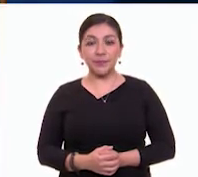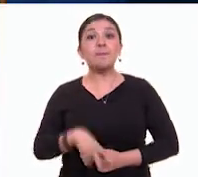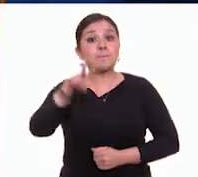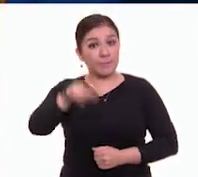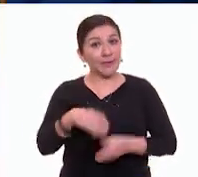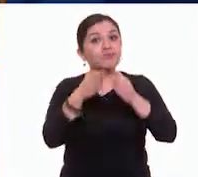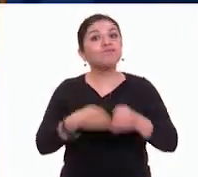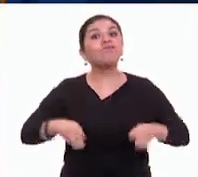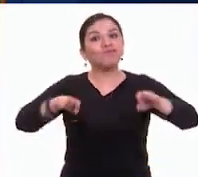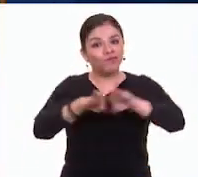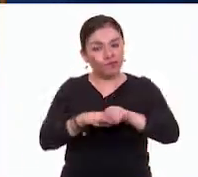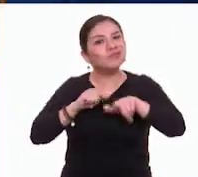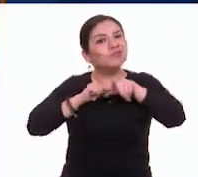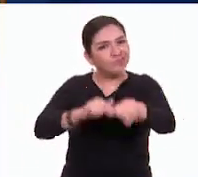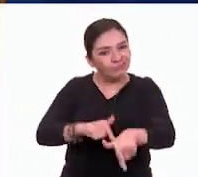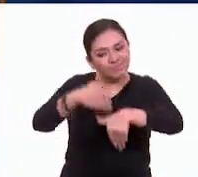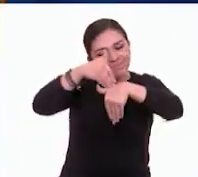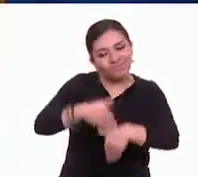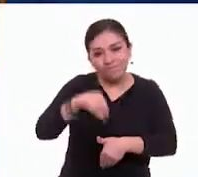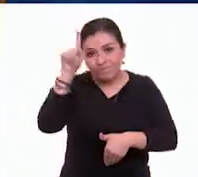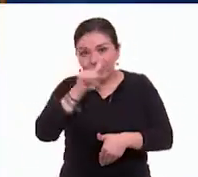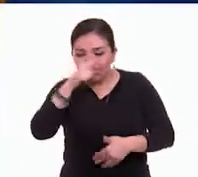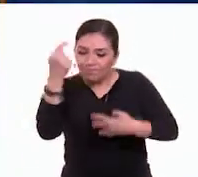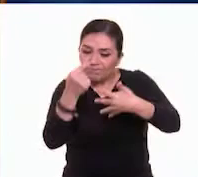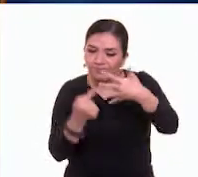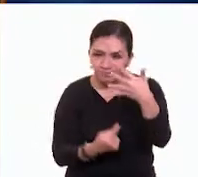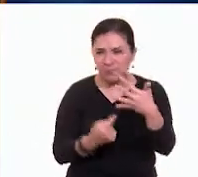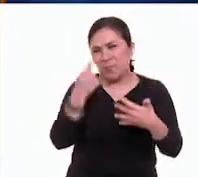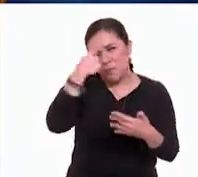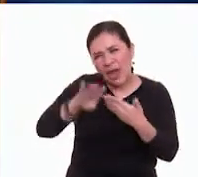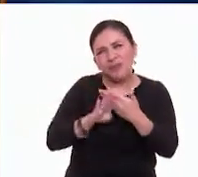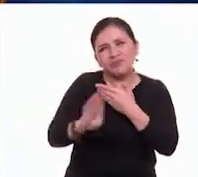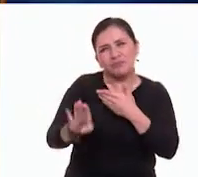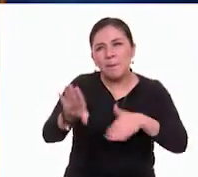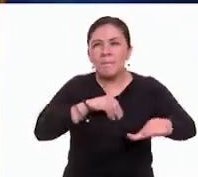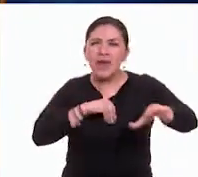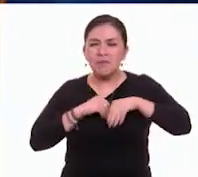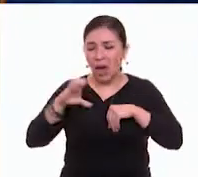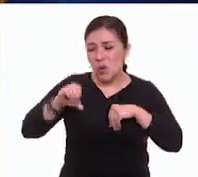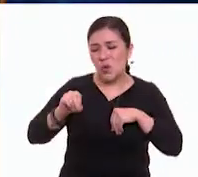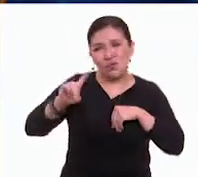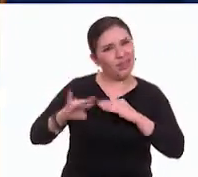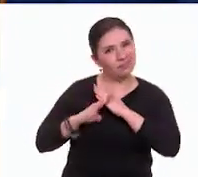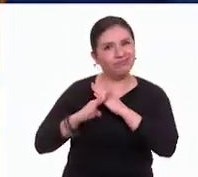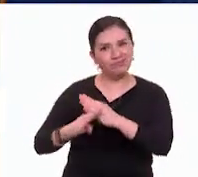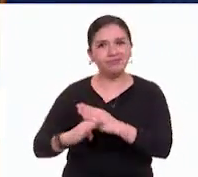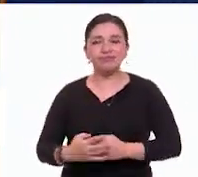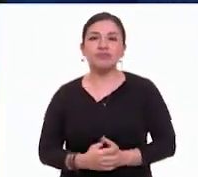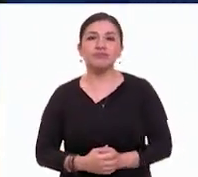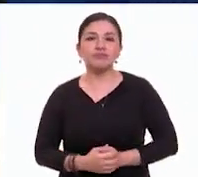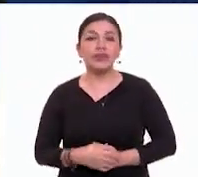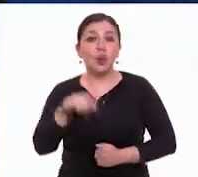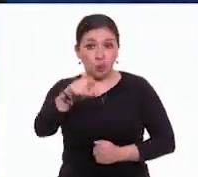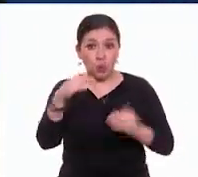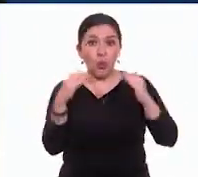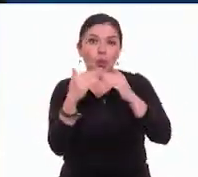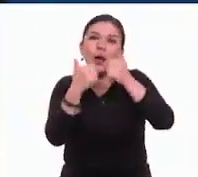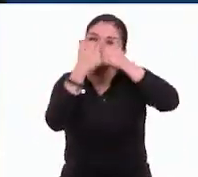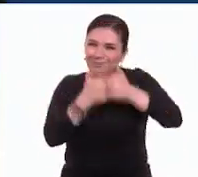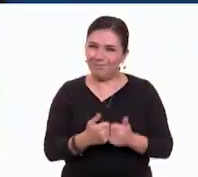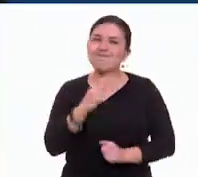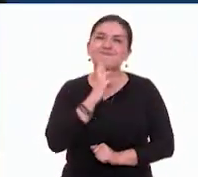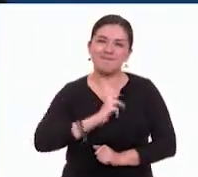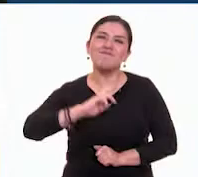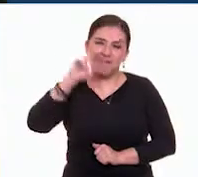Es muy importante continuar con las recomendaciones para evitar contagios de COVID. Trata de